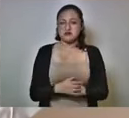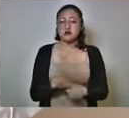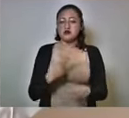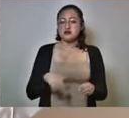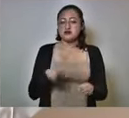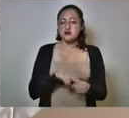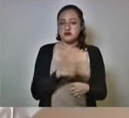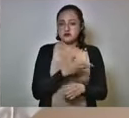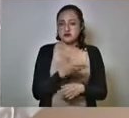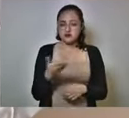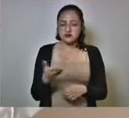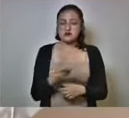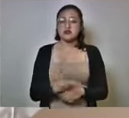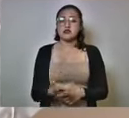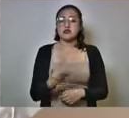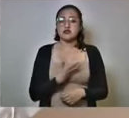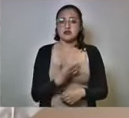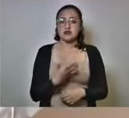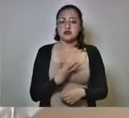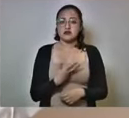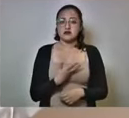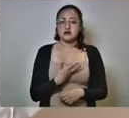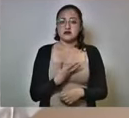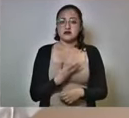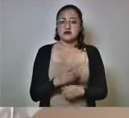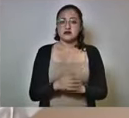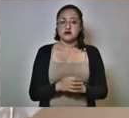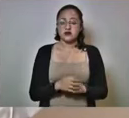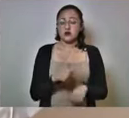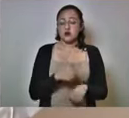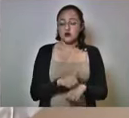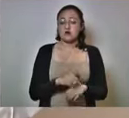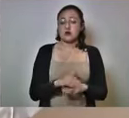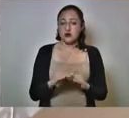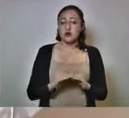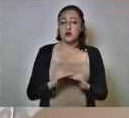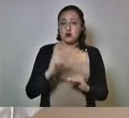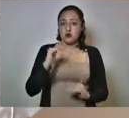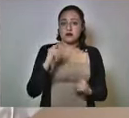públicos tenemos un número alto también.